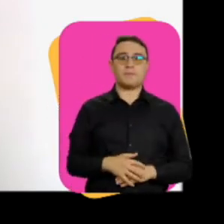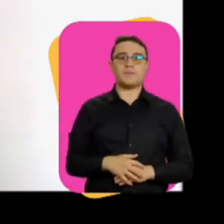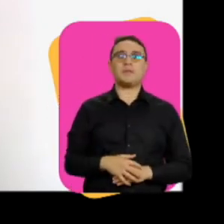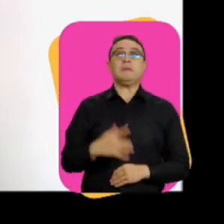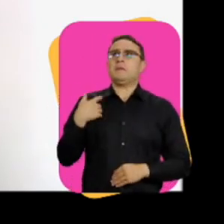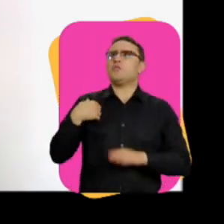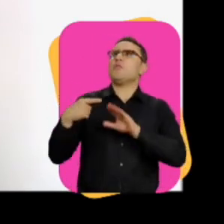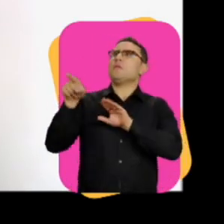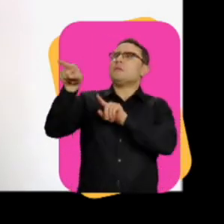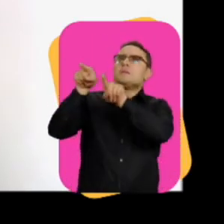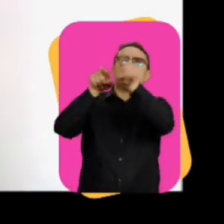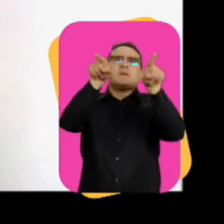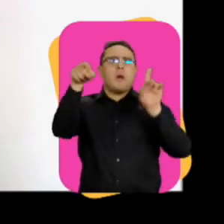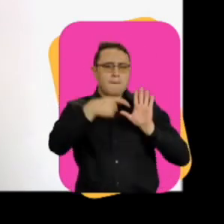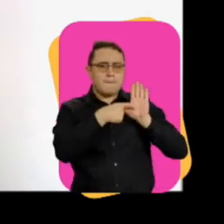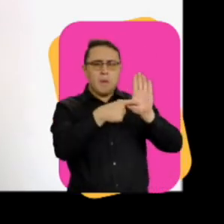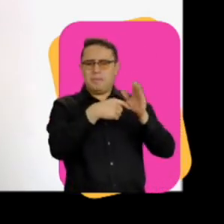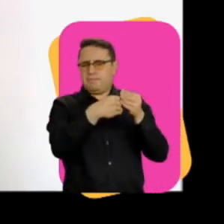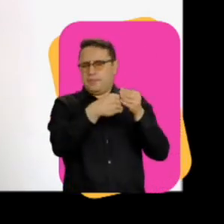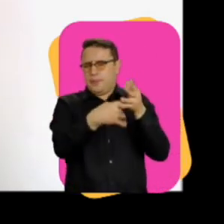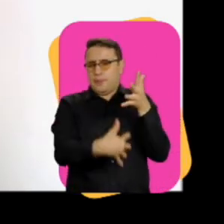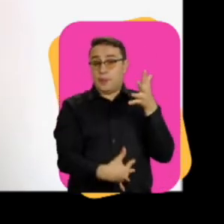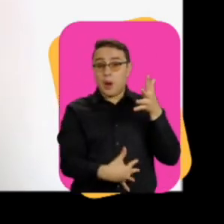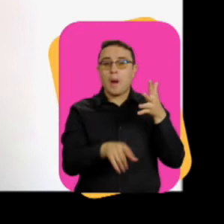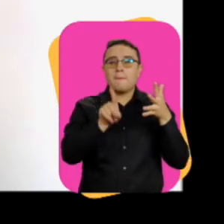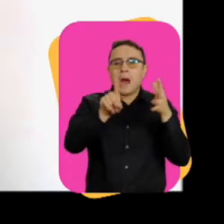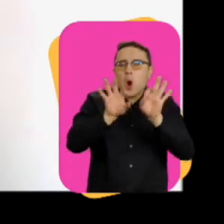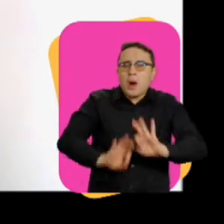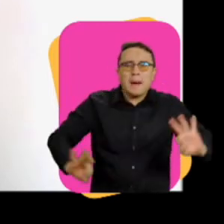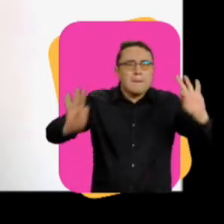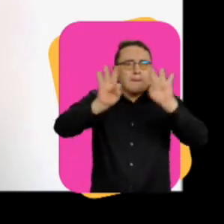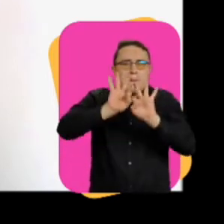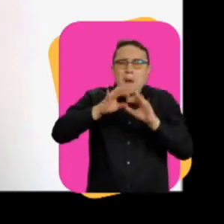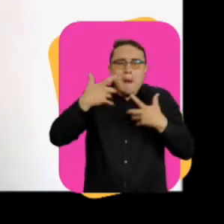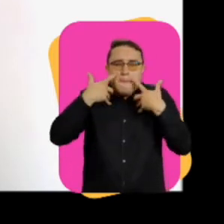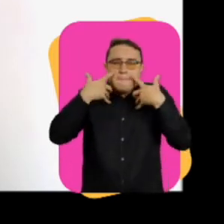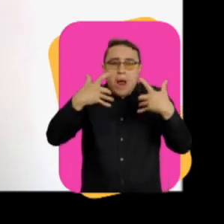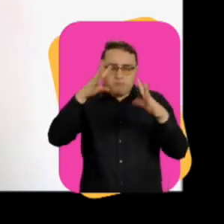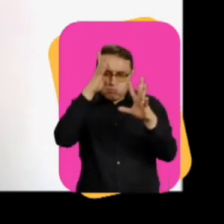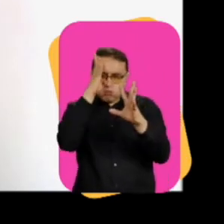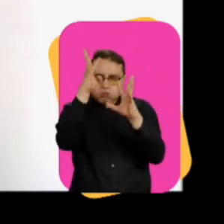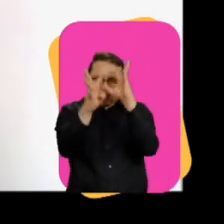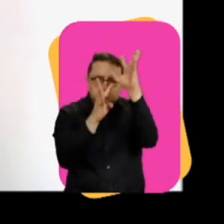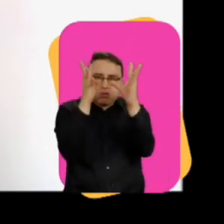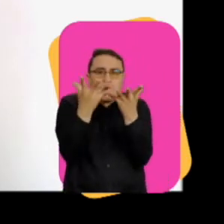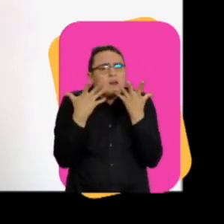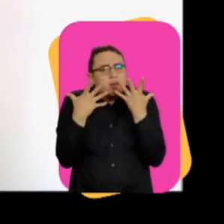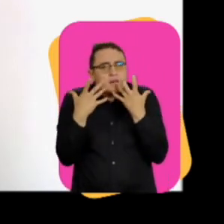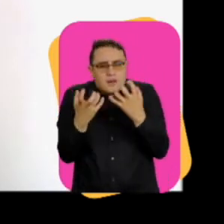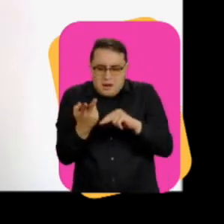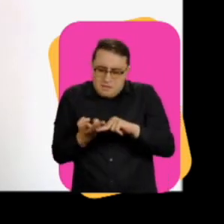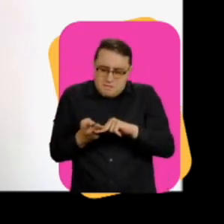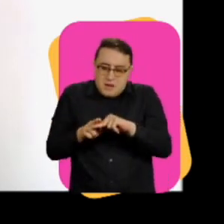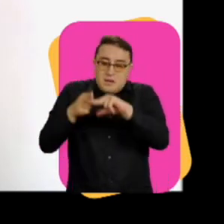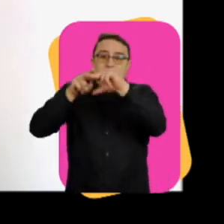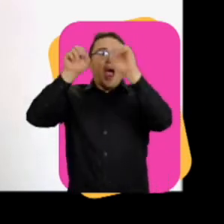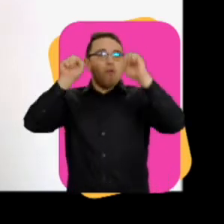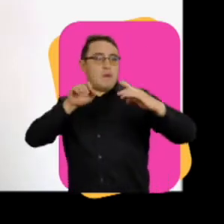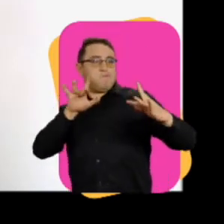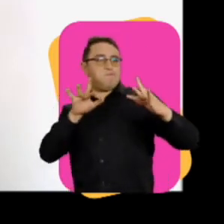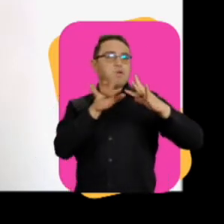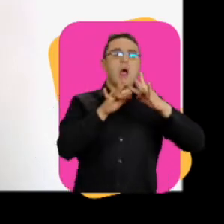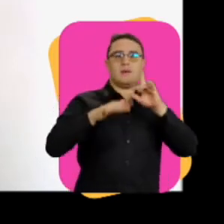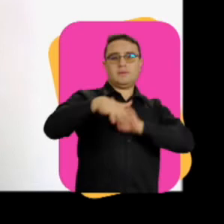y lo más importante fue que la creatividad, que el deseo de hacer cosas nos permitió adaptarnos, nos